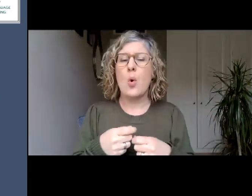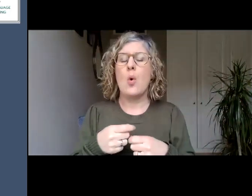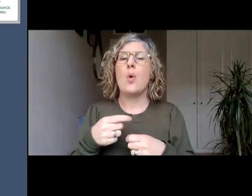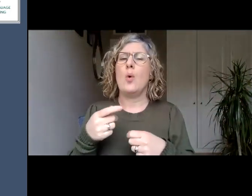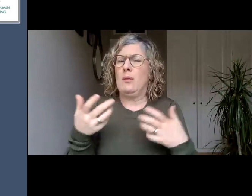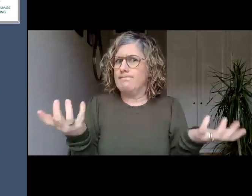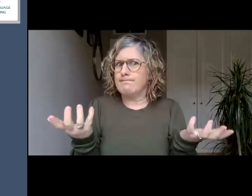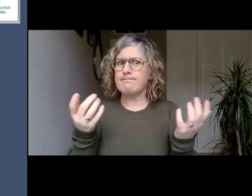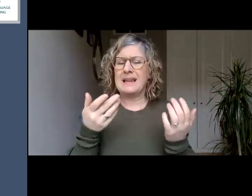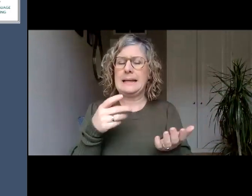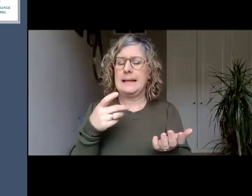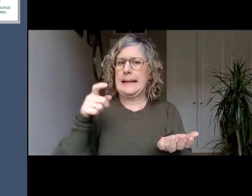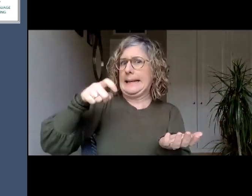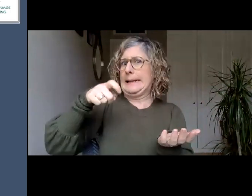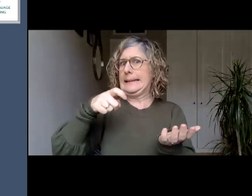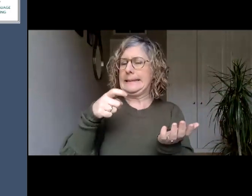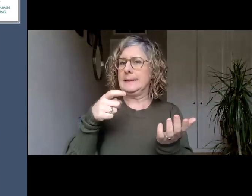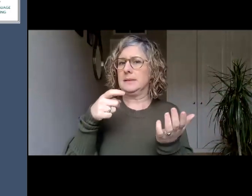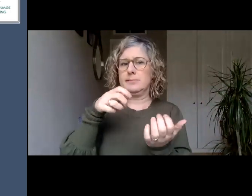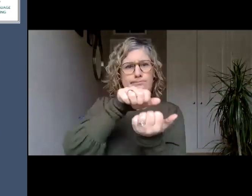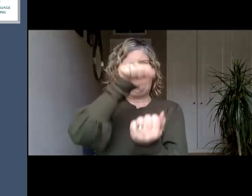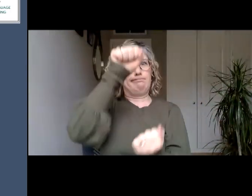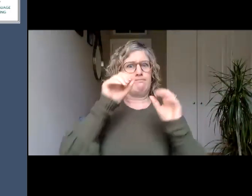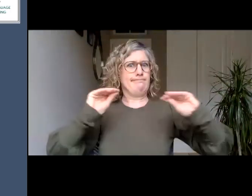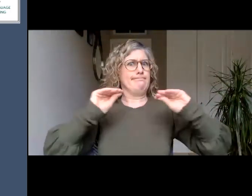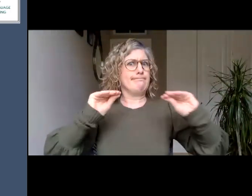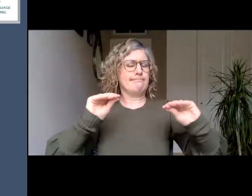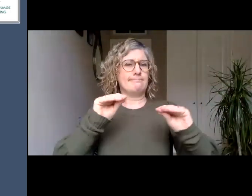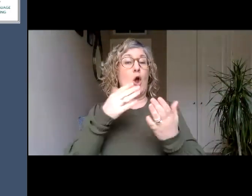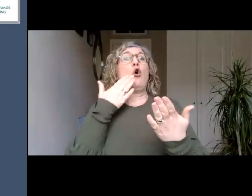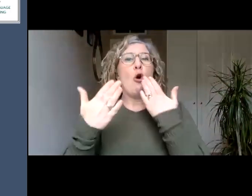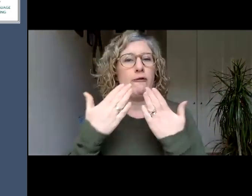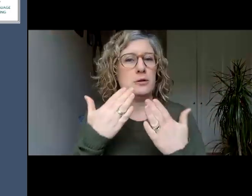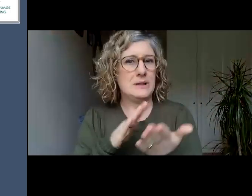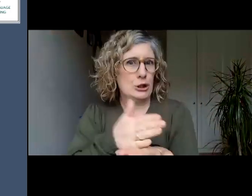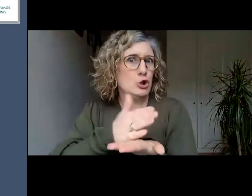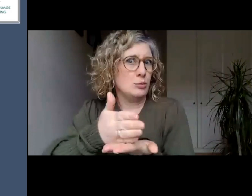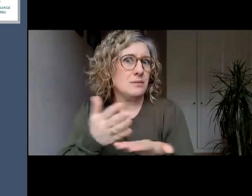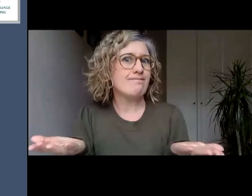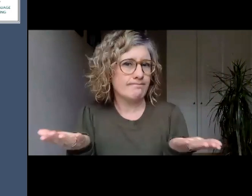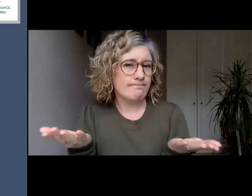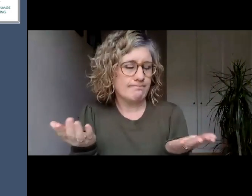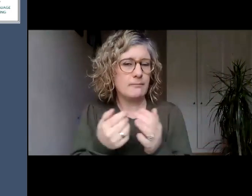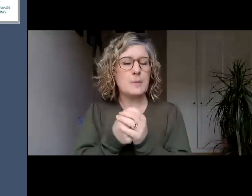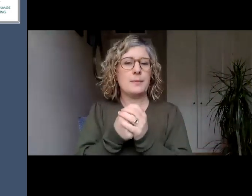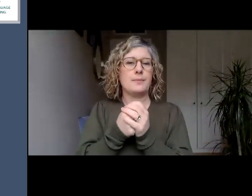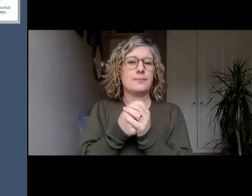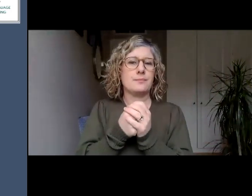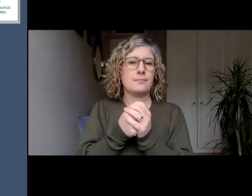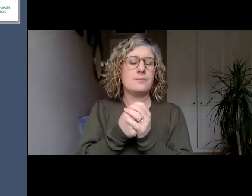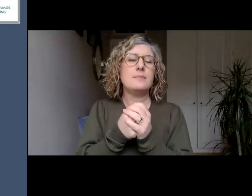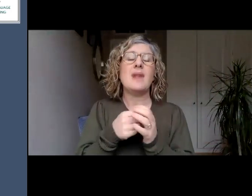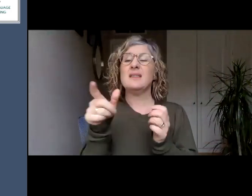Y los intérpretes de lengua de signos eran mucho más requeridos en contraste con cuántas veces se